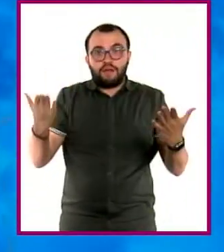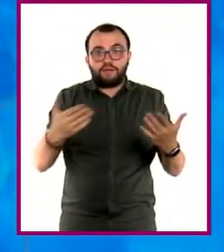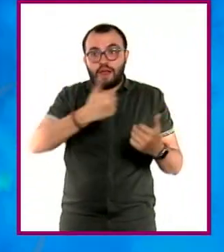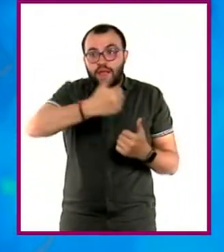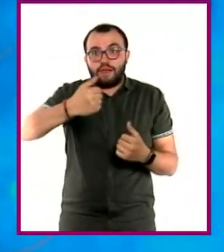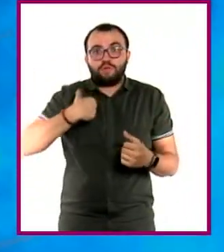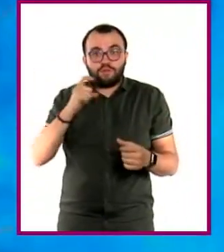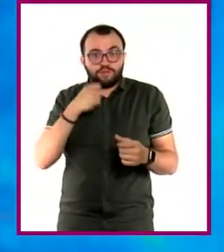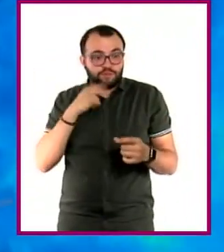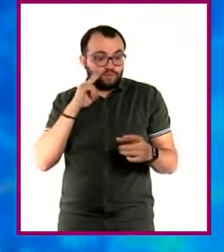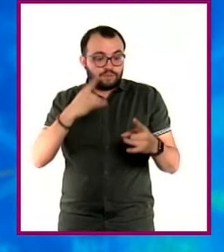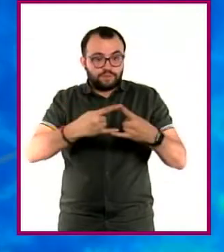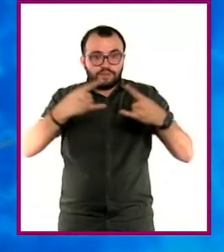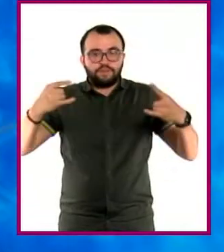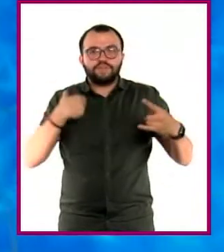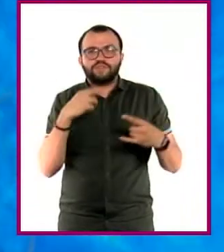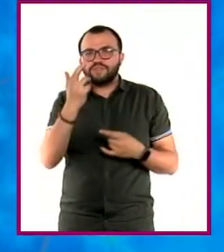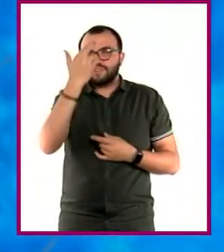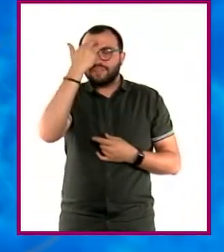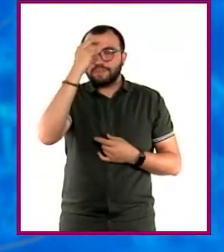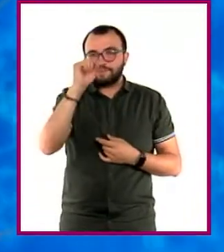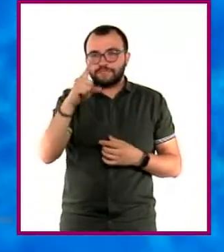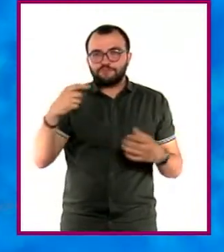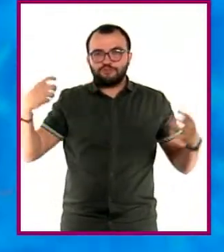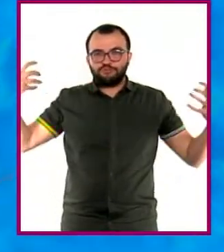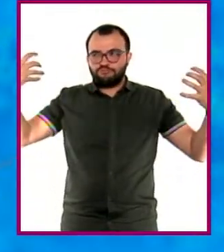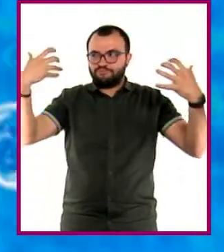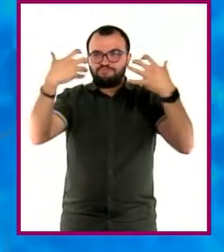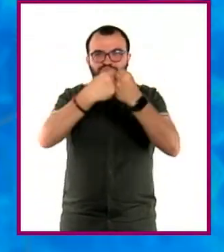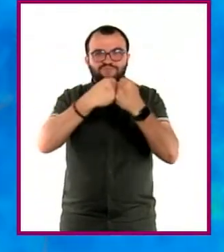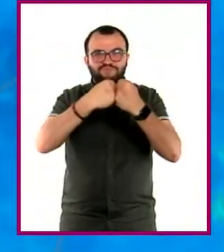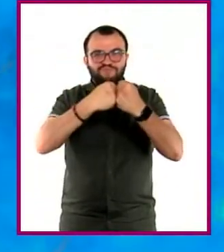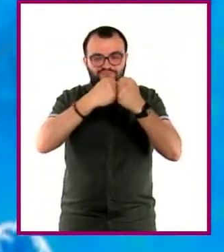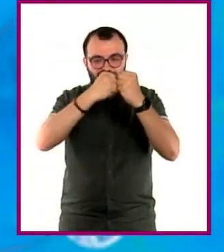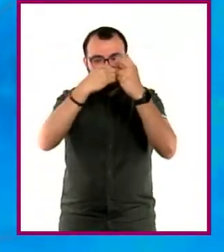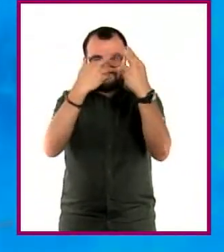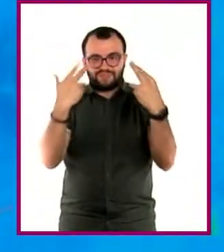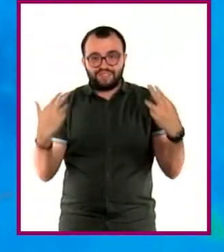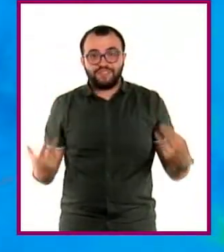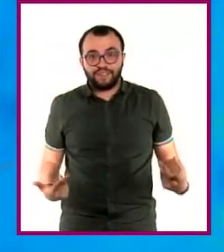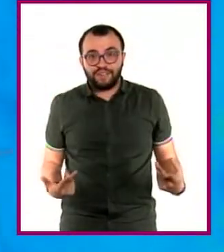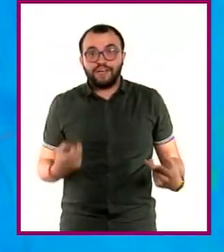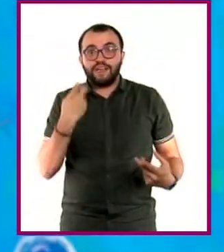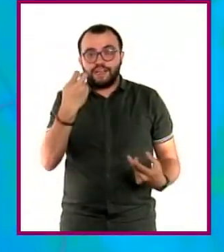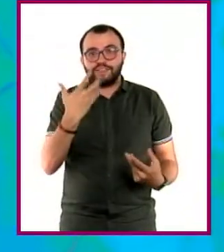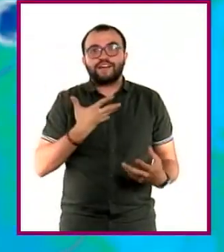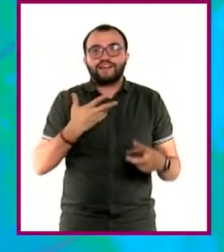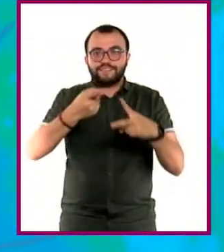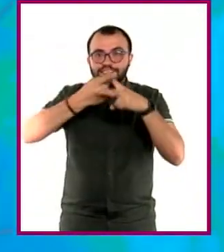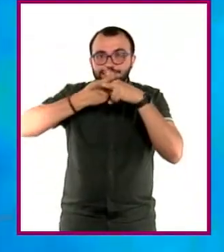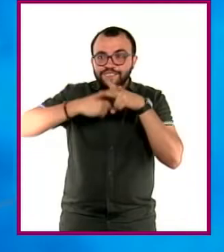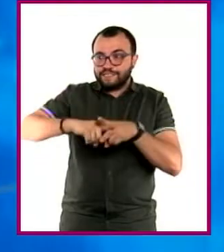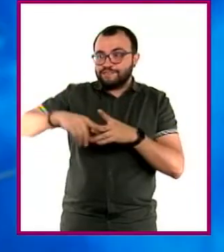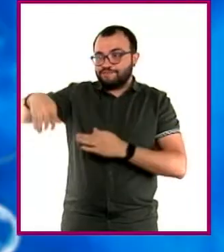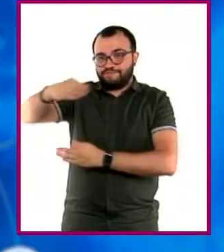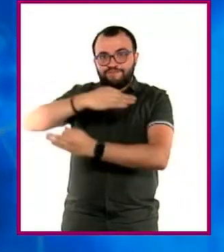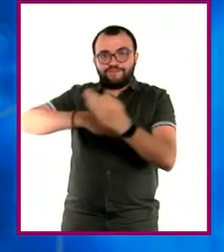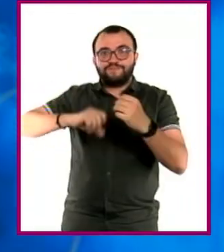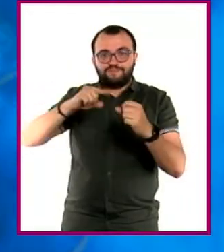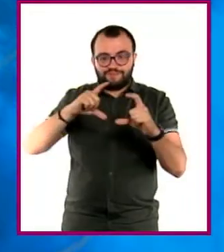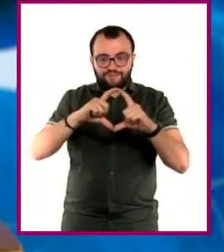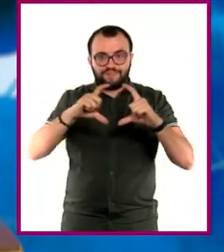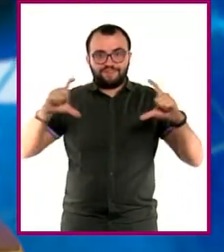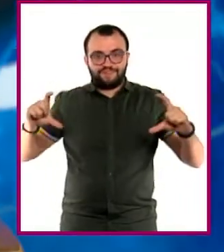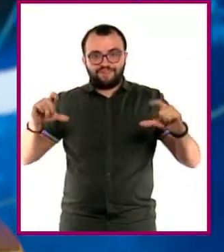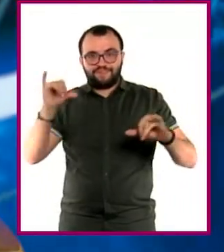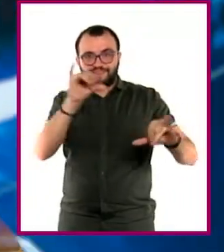tabla periódica voy a recordar que desde el Big Bang hasta la muerte de muchas estrellas es donde está el origen de la mayoría de los elementos